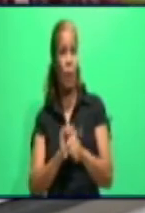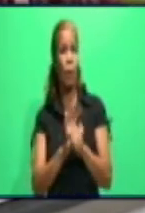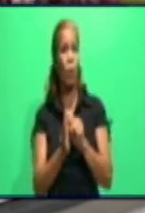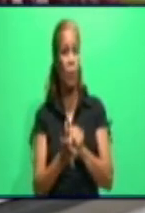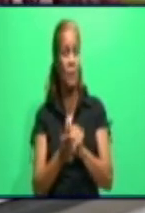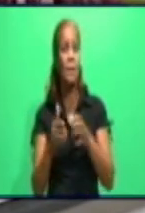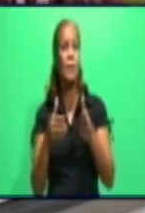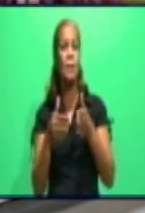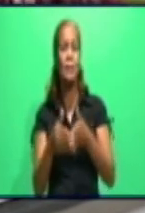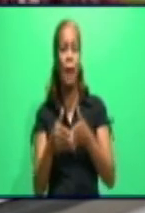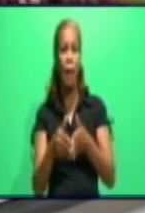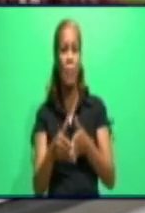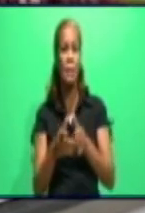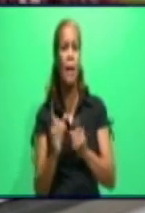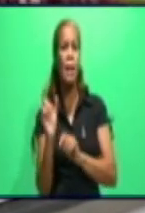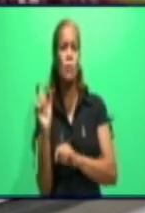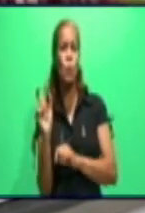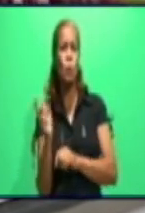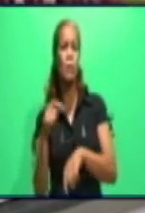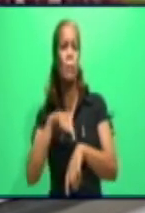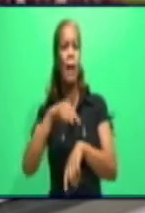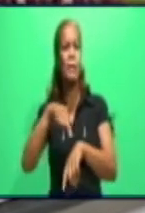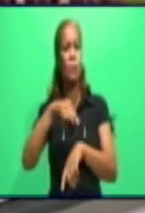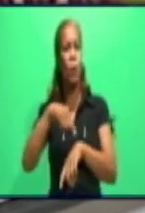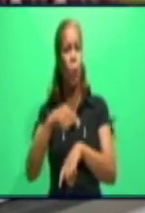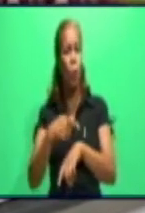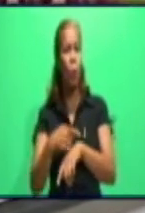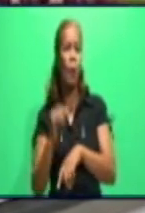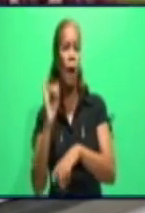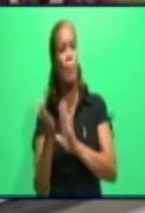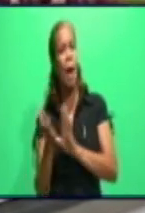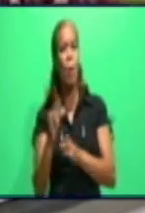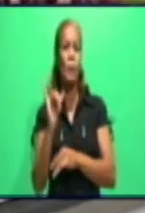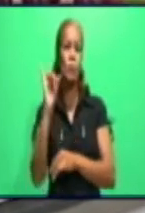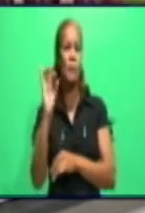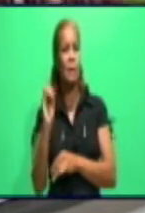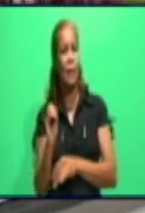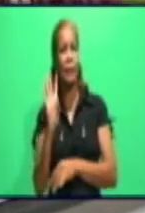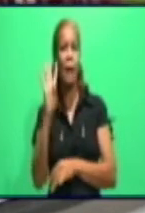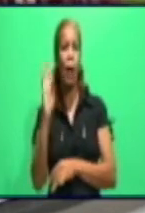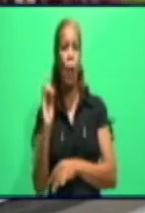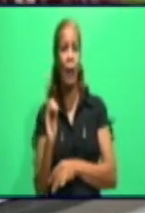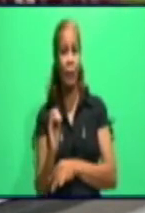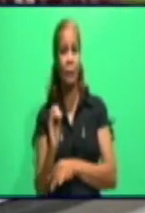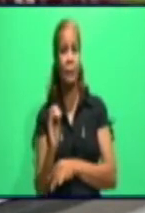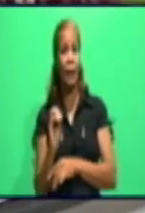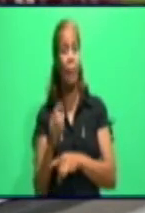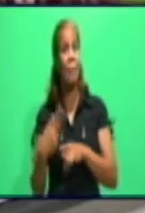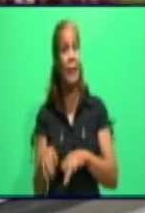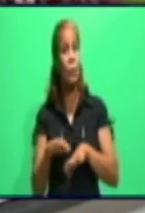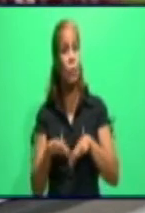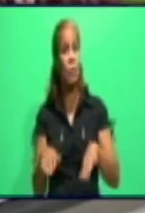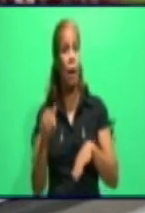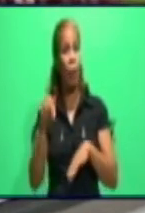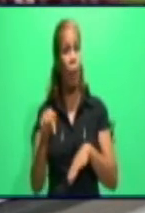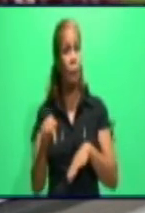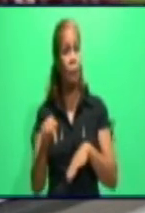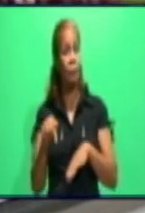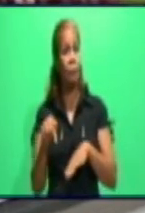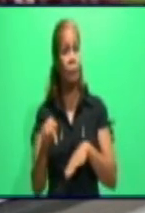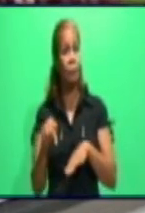más había mantenido en las últimas jornadas reportando 60 40 pero ya este compite con el